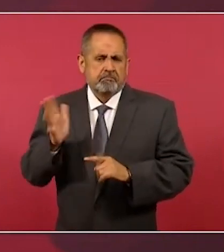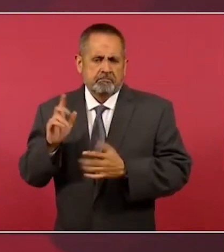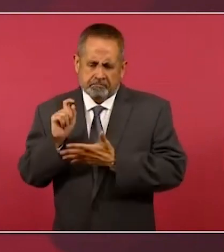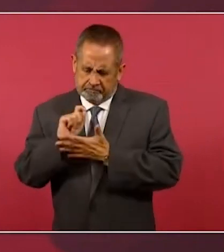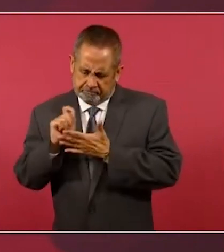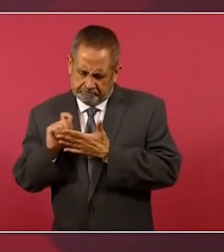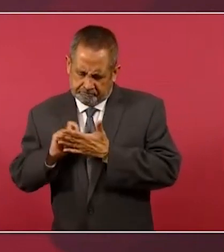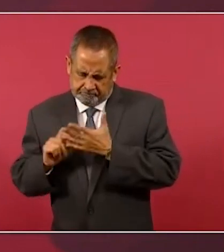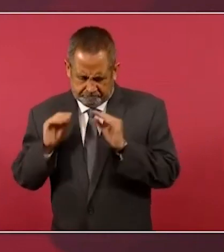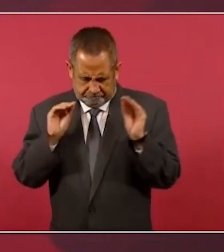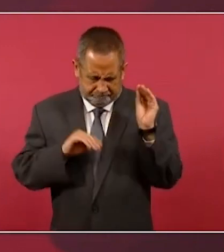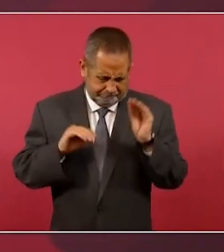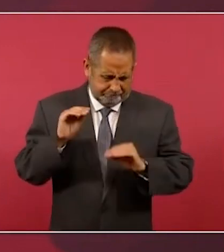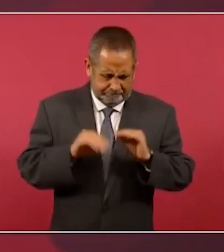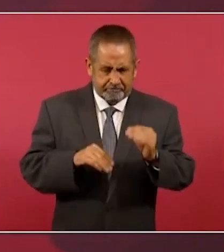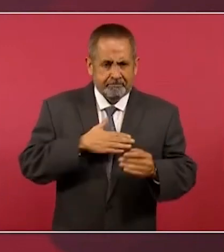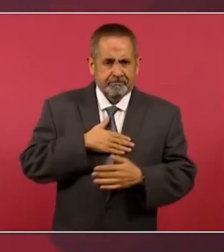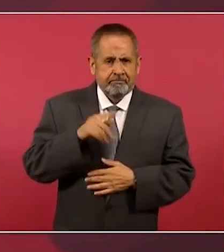tema. Y